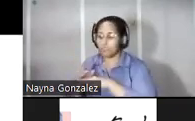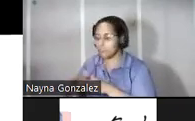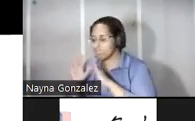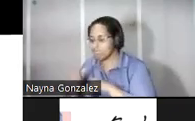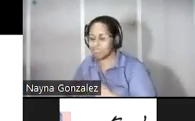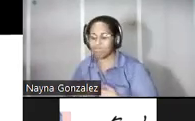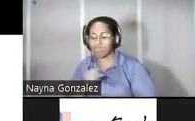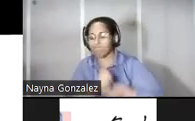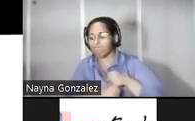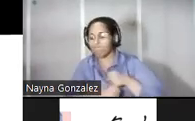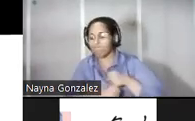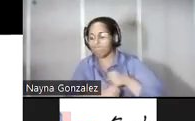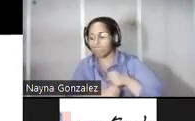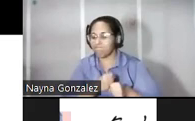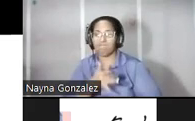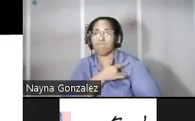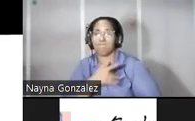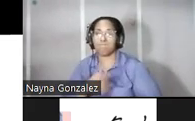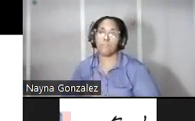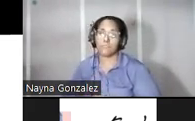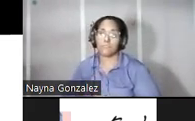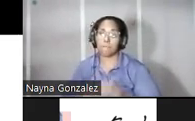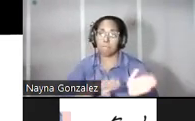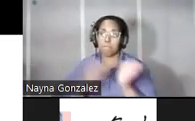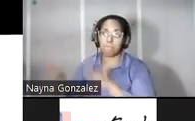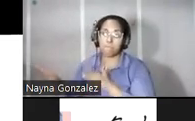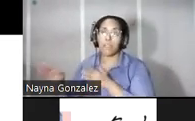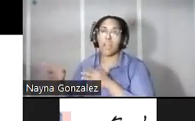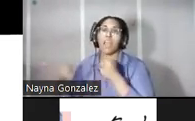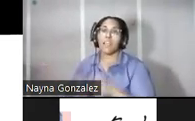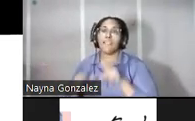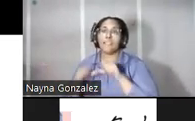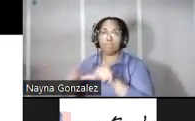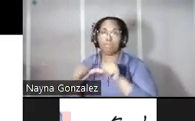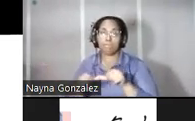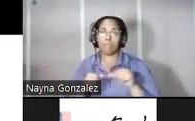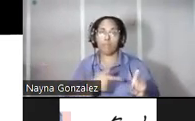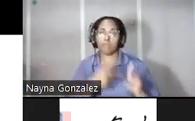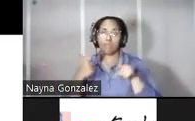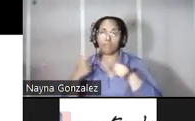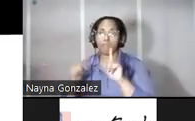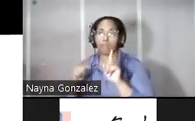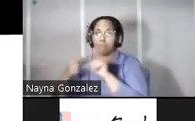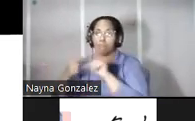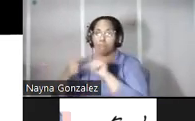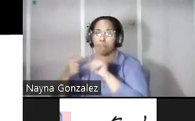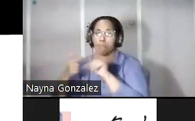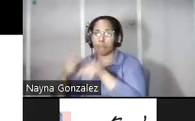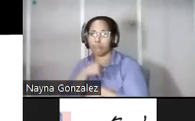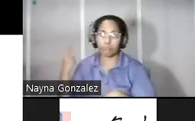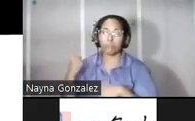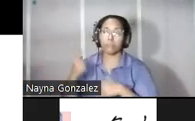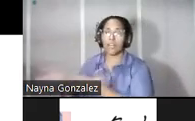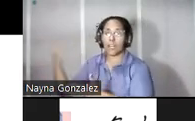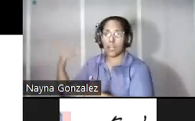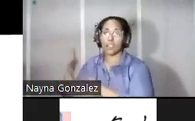sin descartar que hubo otros casos de asesinatos seguidos por suicidios que he examinado y habían acontecido